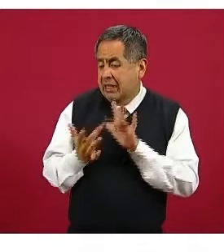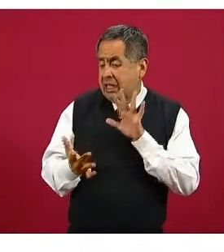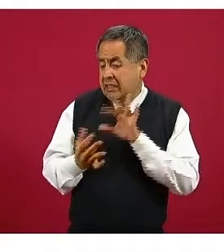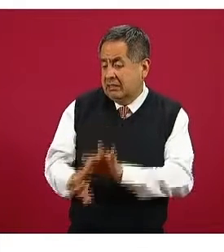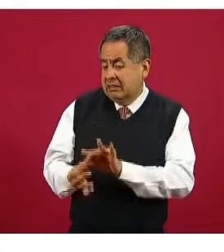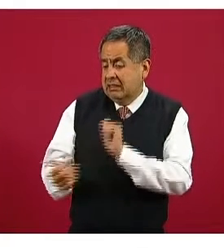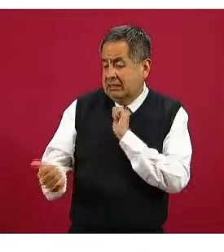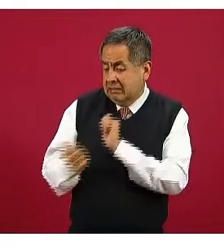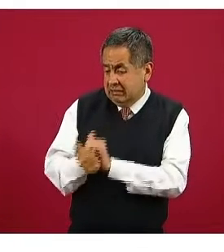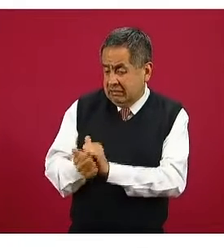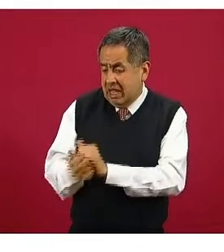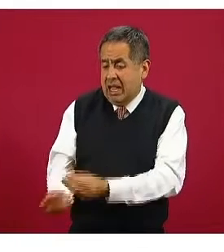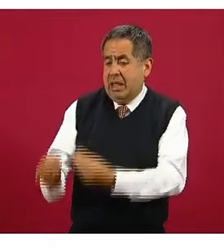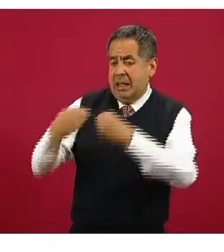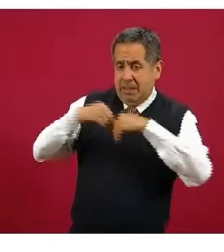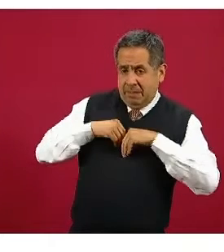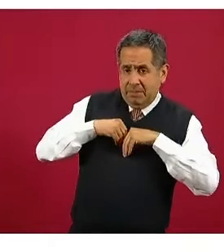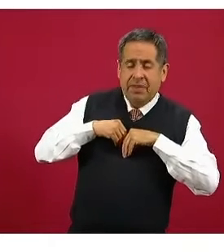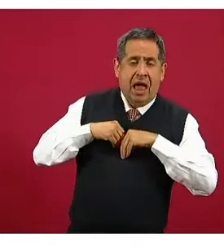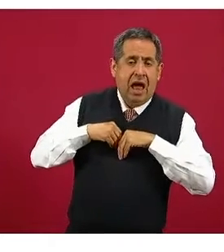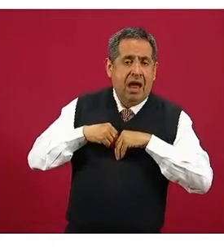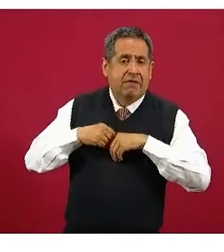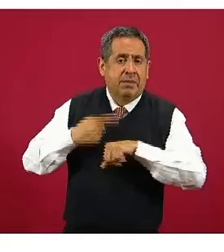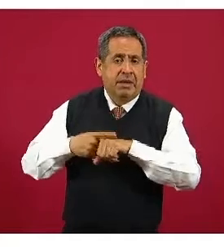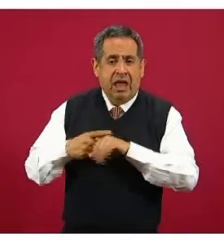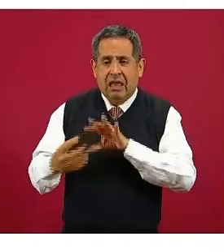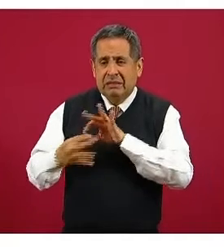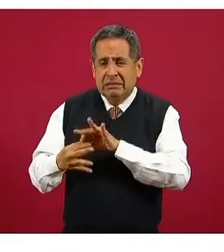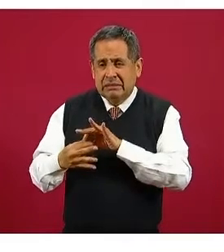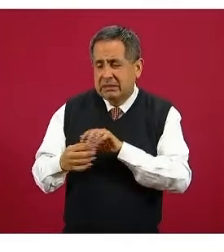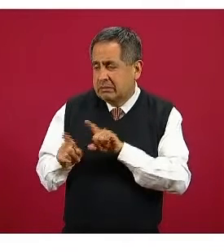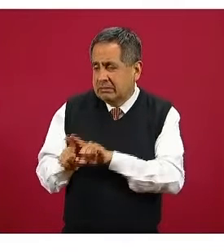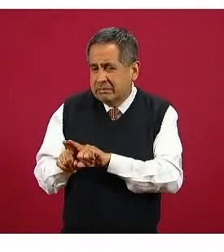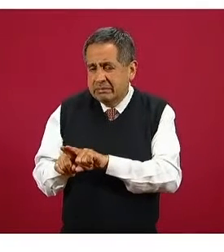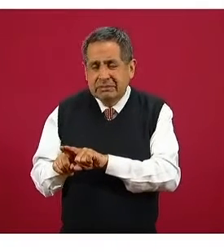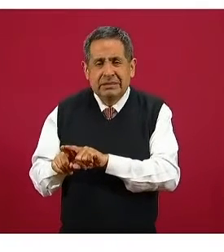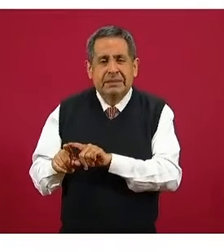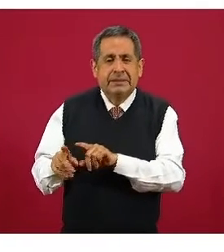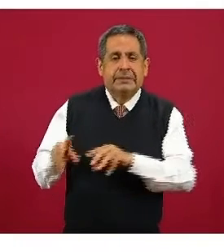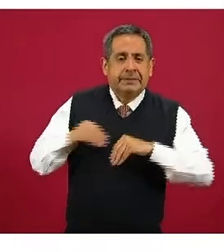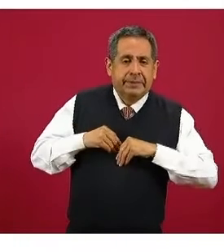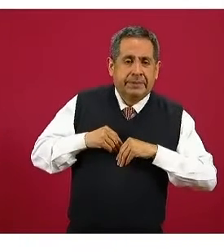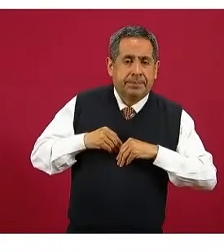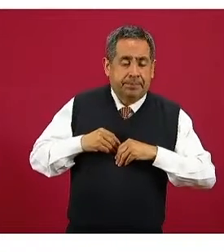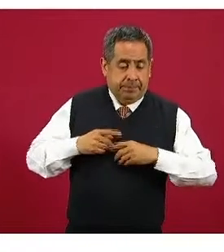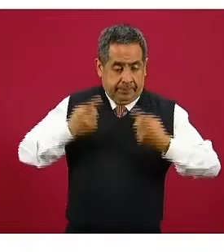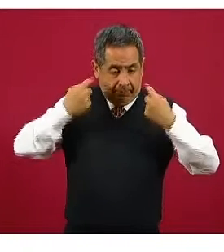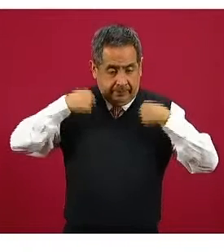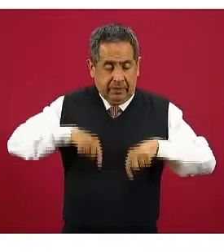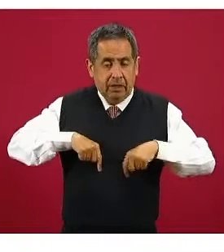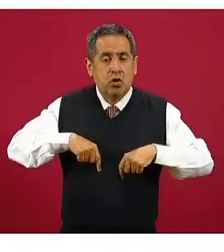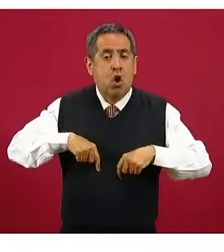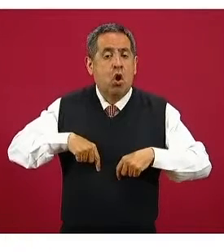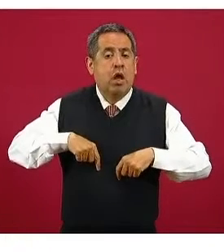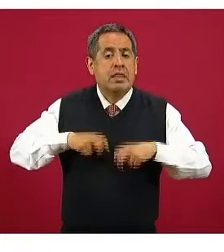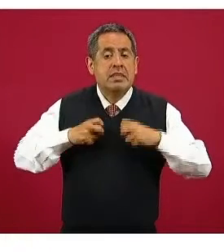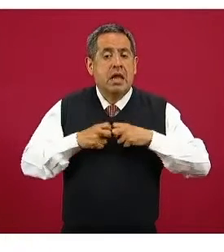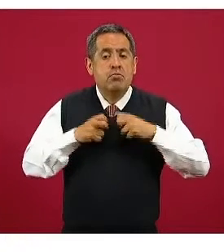de animales. Es una enfermedad que afecta el sistema nervioso,